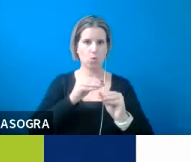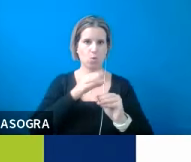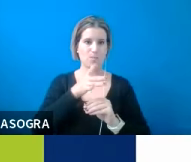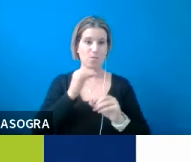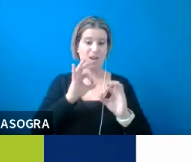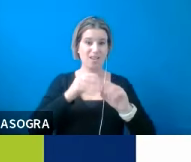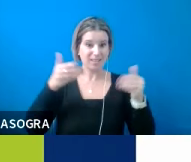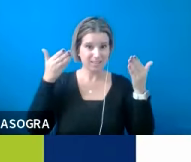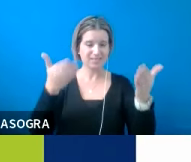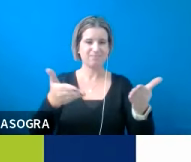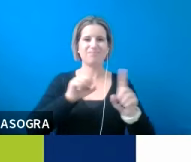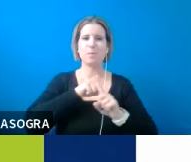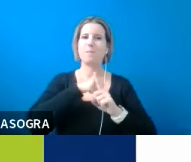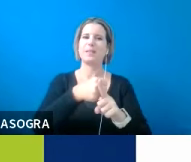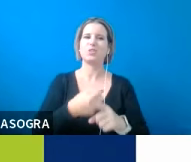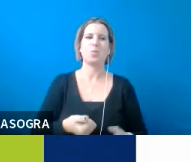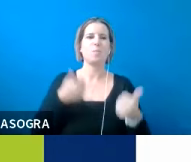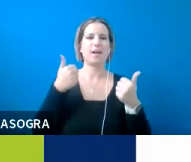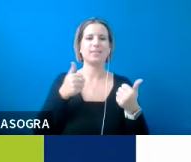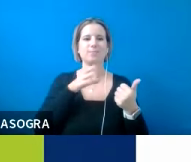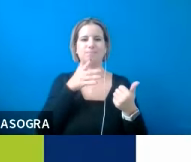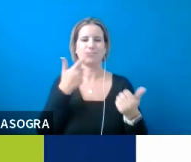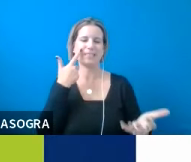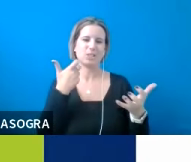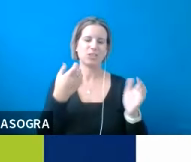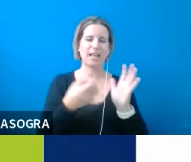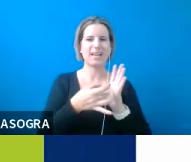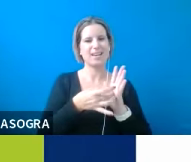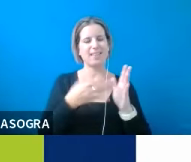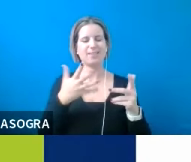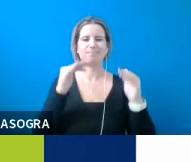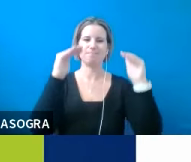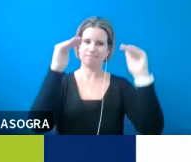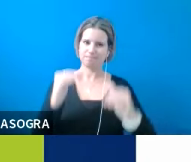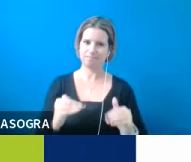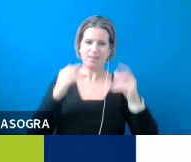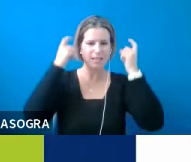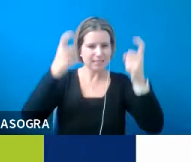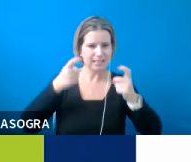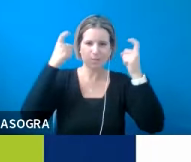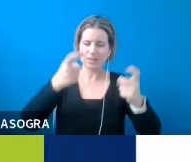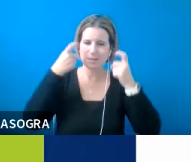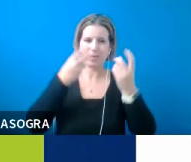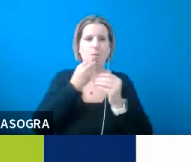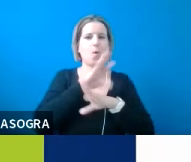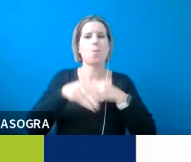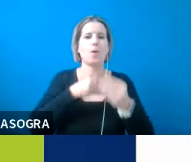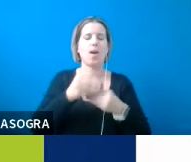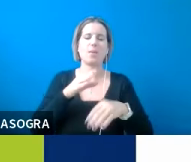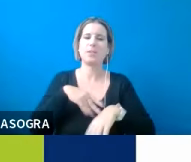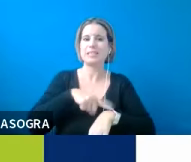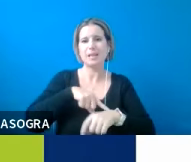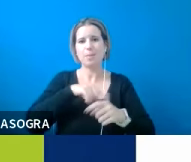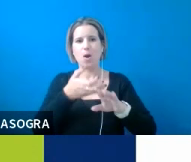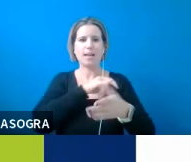presión en asistencia la calidad se ve un poco emermada ¿no? intentamos hacer lo mejor que podamos en este trabajo pero nos falta tiempo para